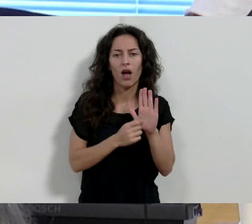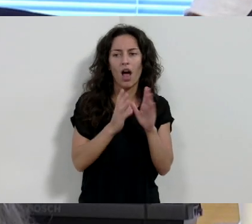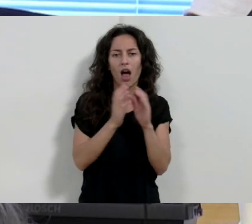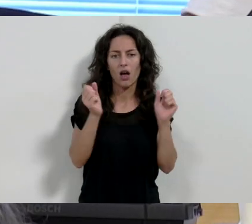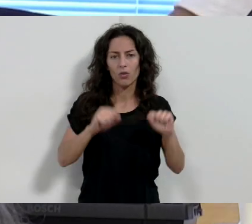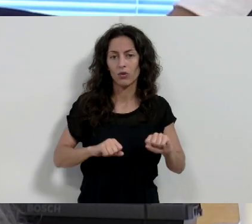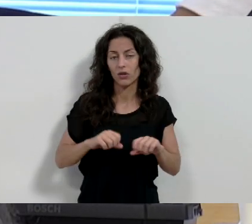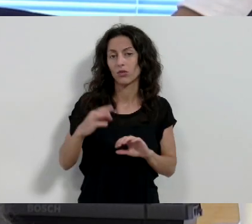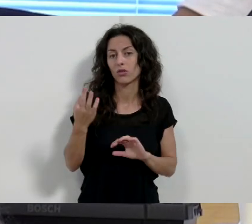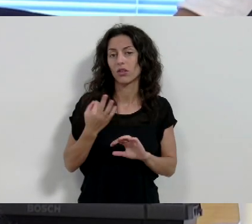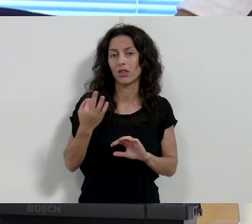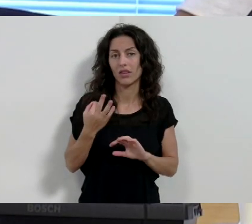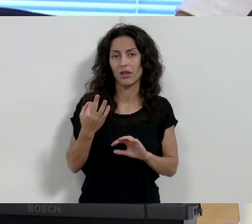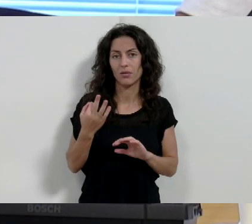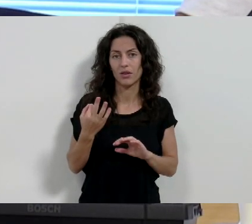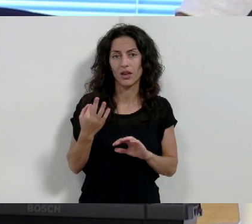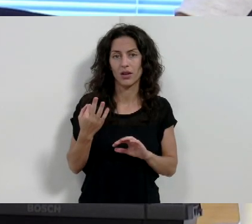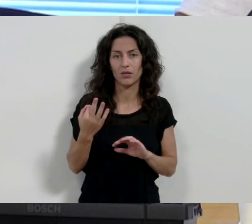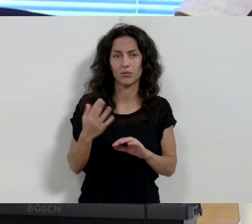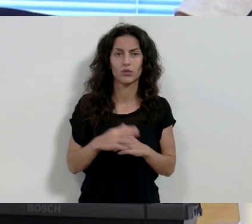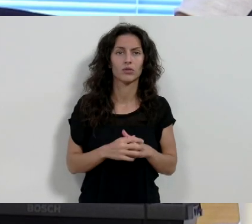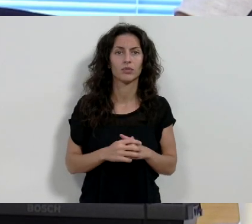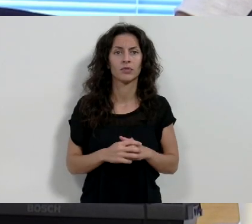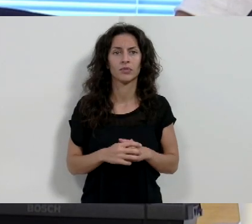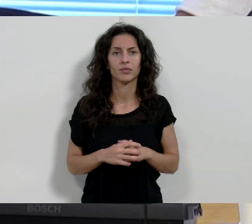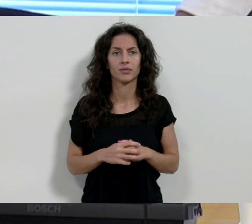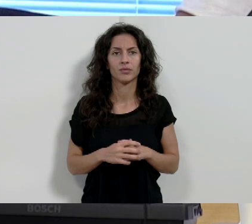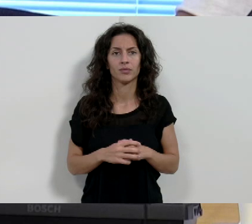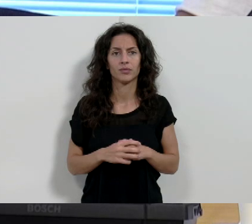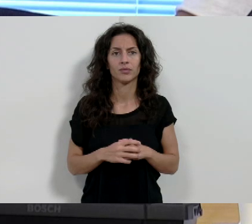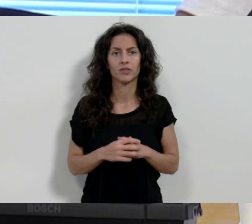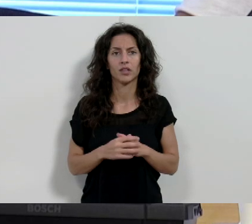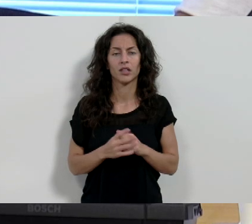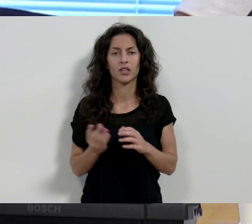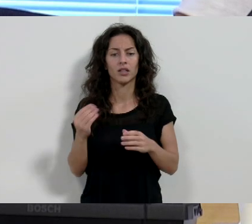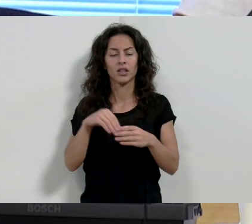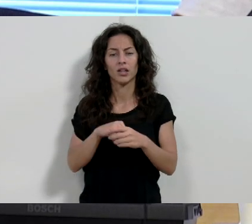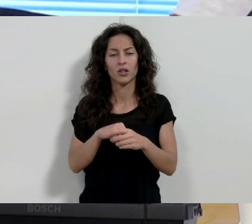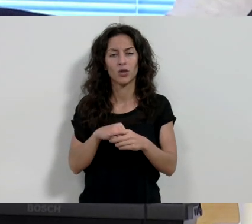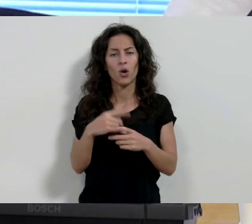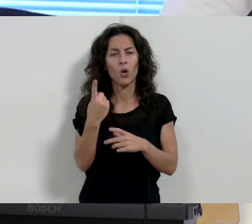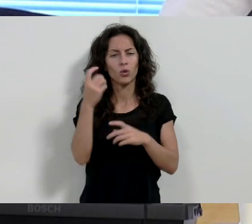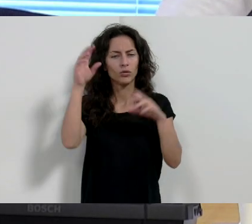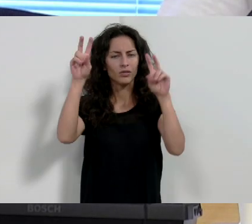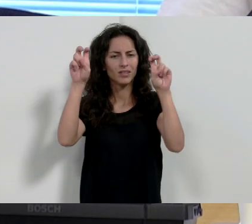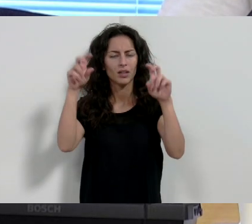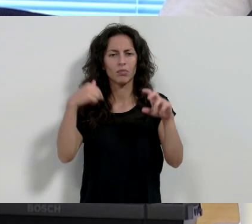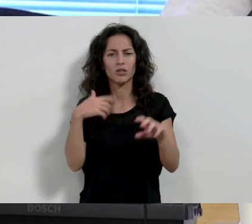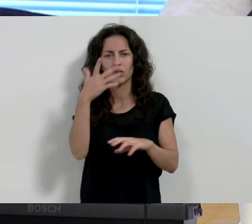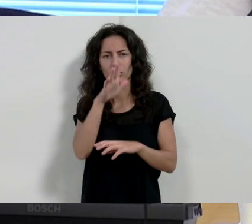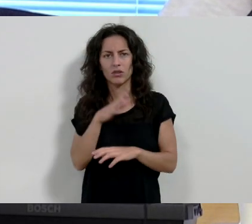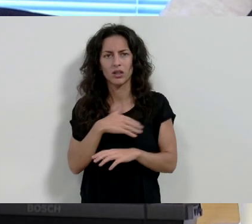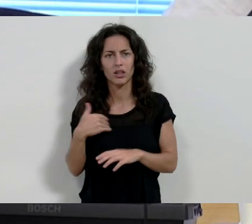ciudad. Y voy a introducir un tema que quiero denunciar, y es que por la ciudad hay